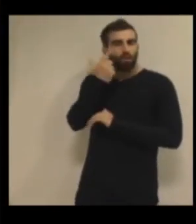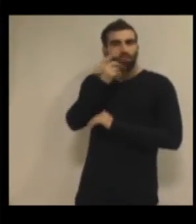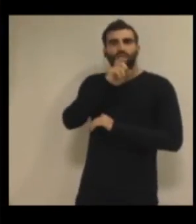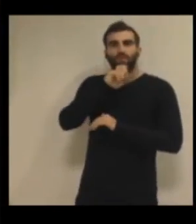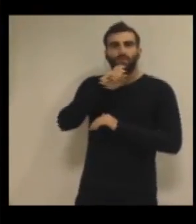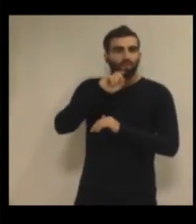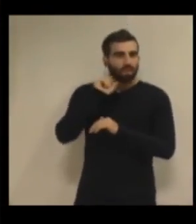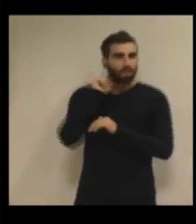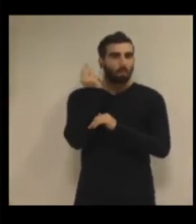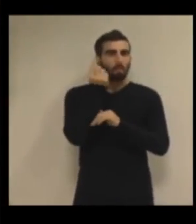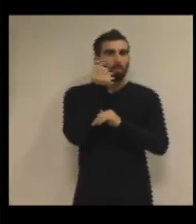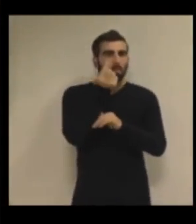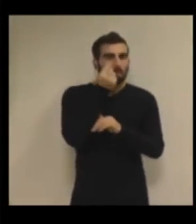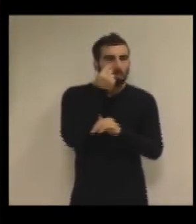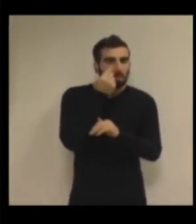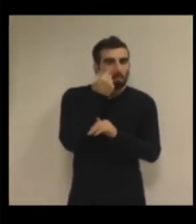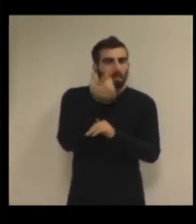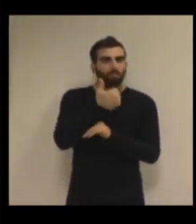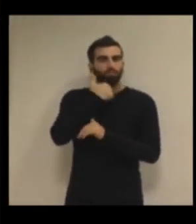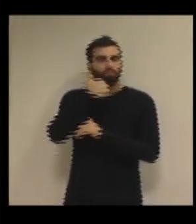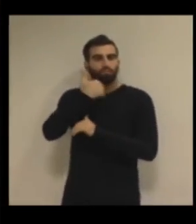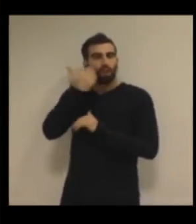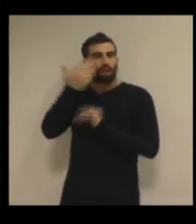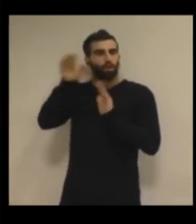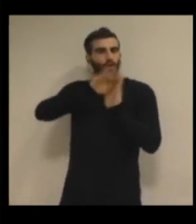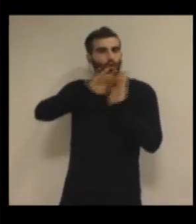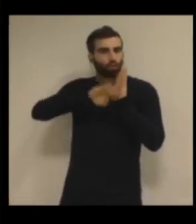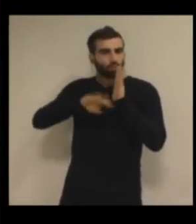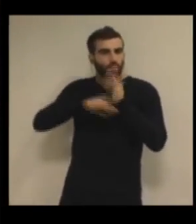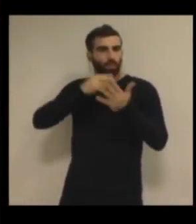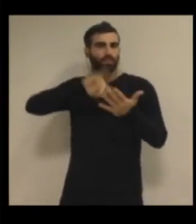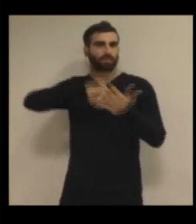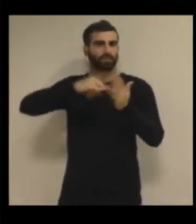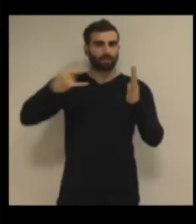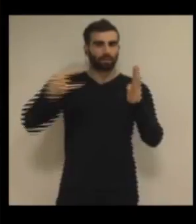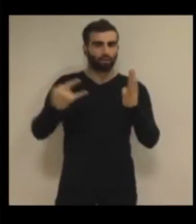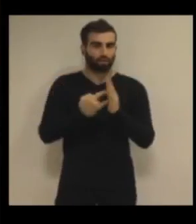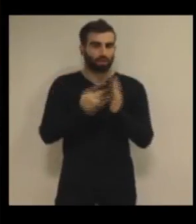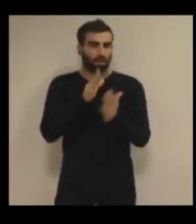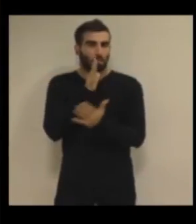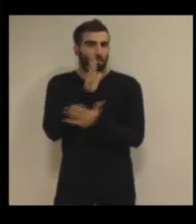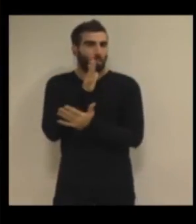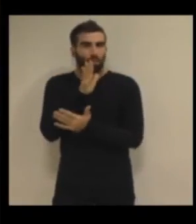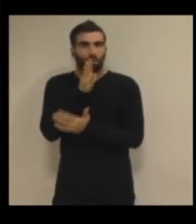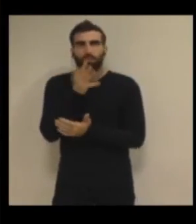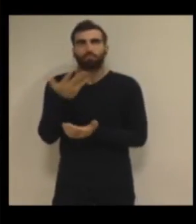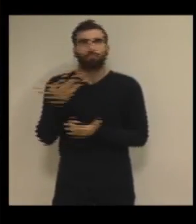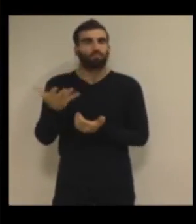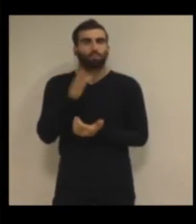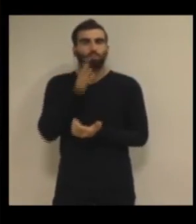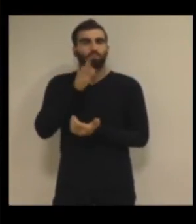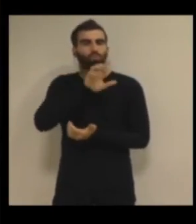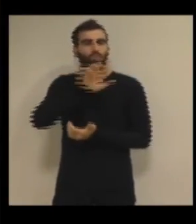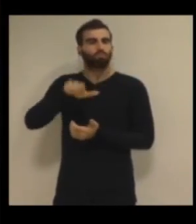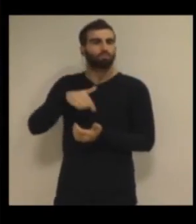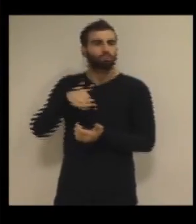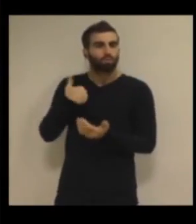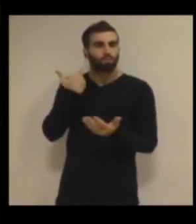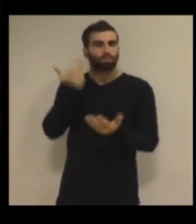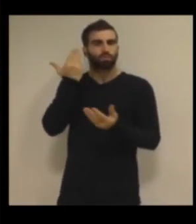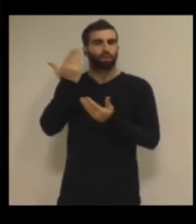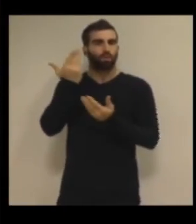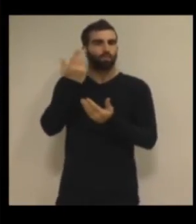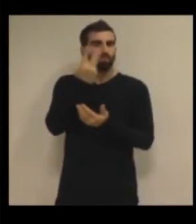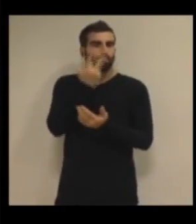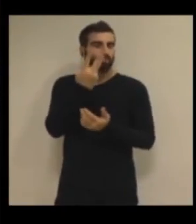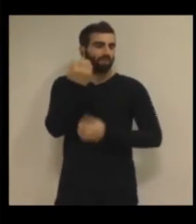de la obsolescencia programada, ¿no? De la tecnología, porque aunque nosotros el